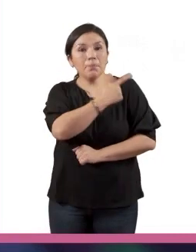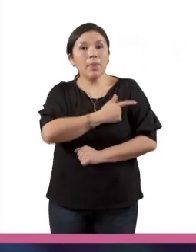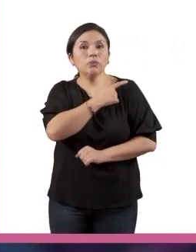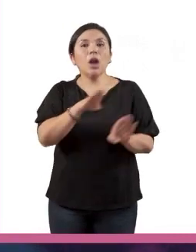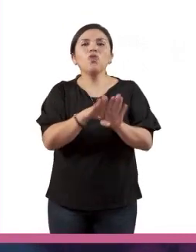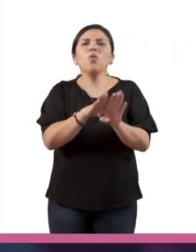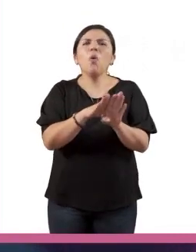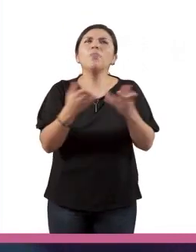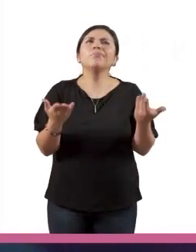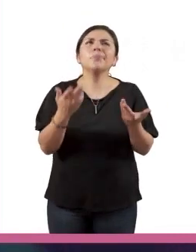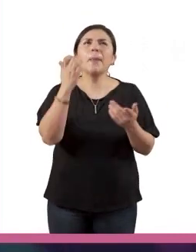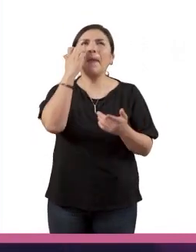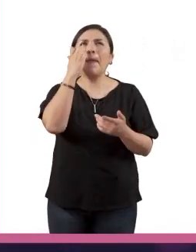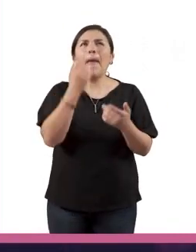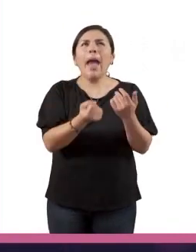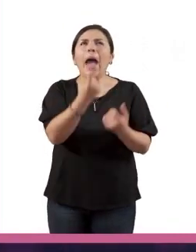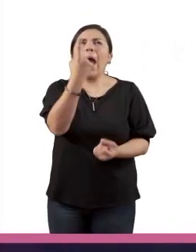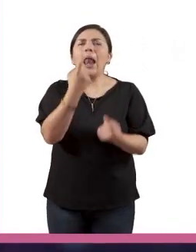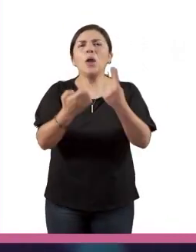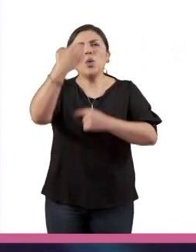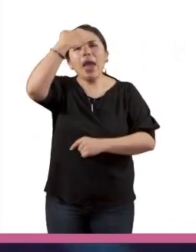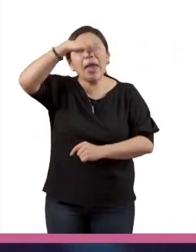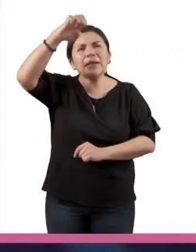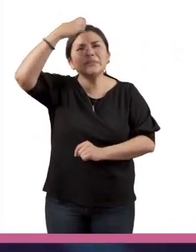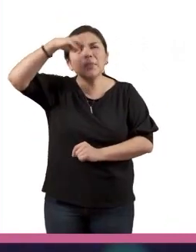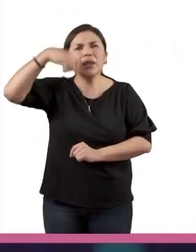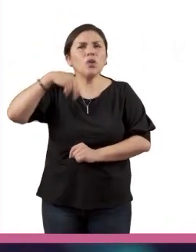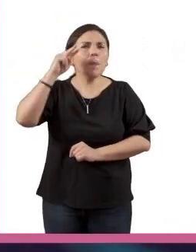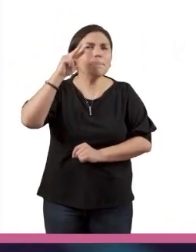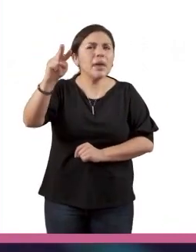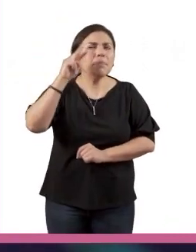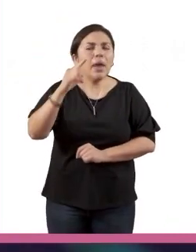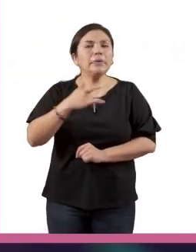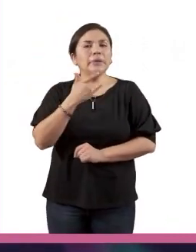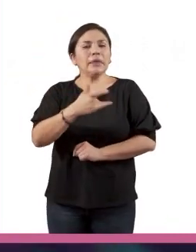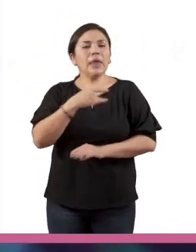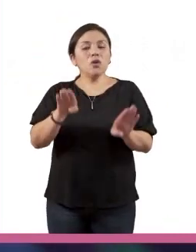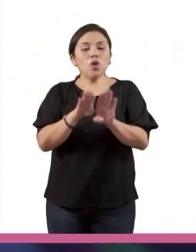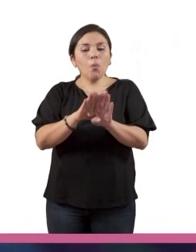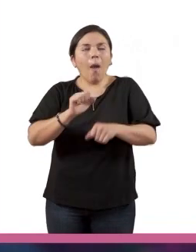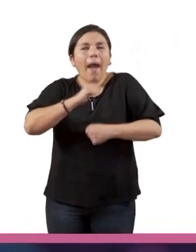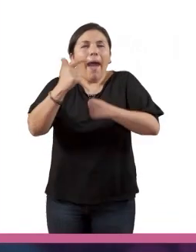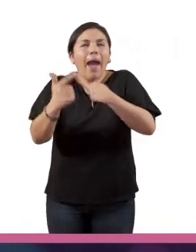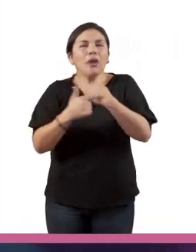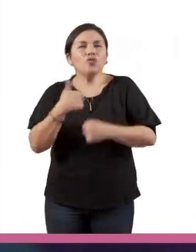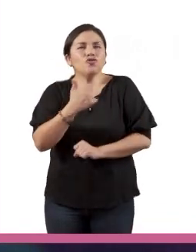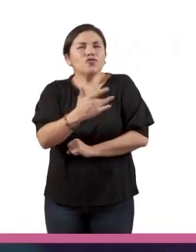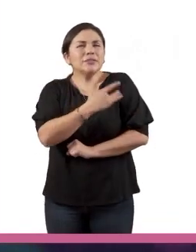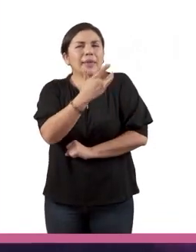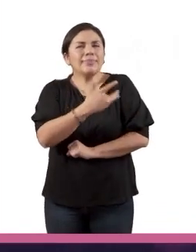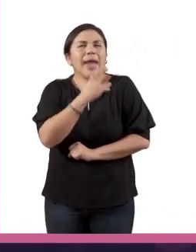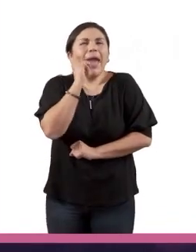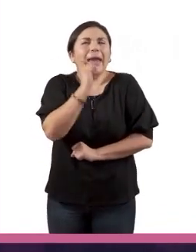en algunas experiencias que me hayan generado algo ahí, ¿no? Algo medio